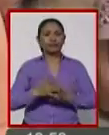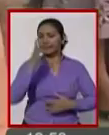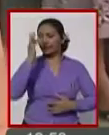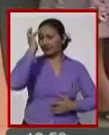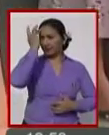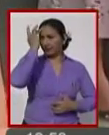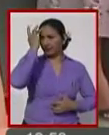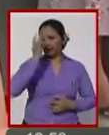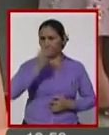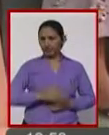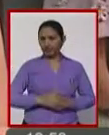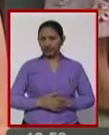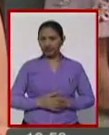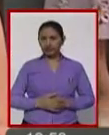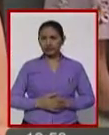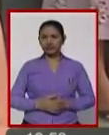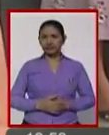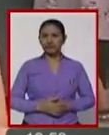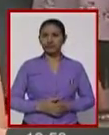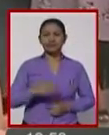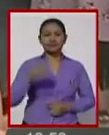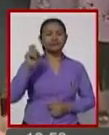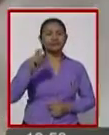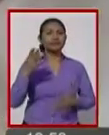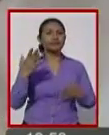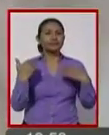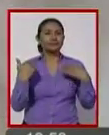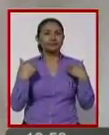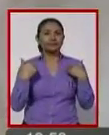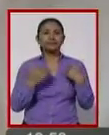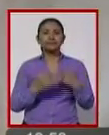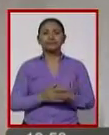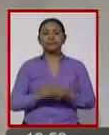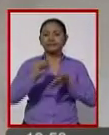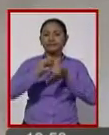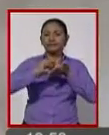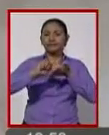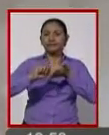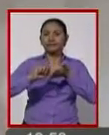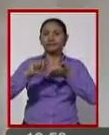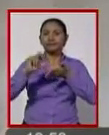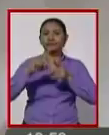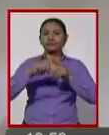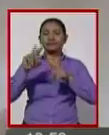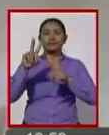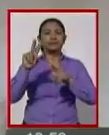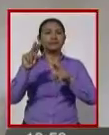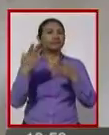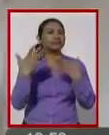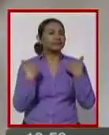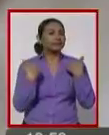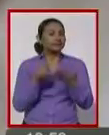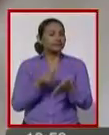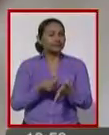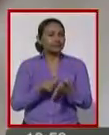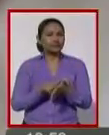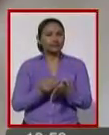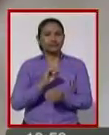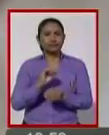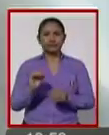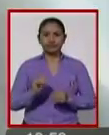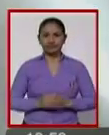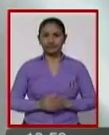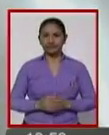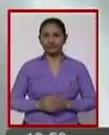enfermedad le dio y necesitamos para operarla, pero no tenemos ahorita los recursos para